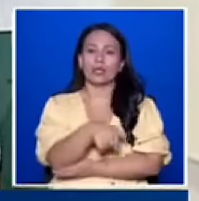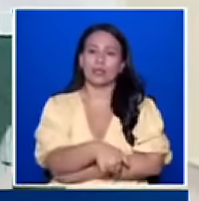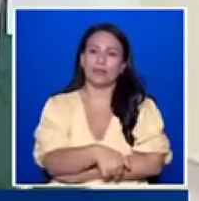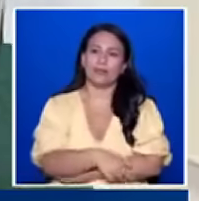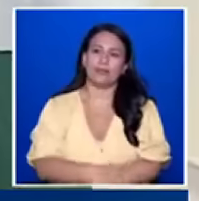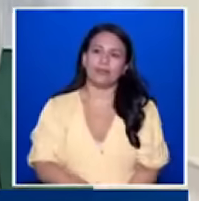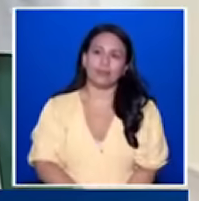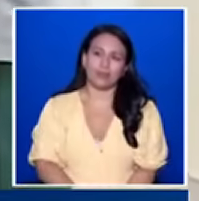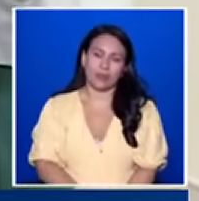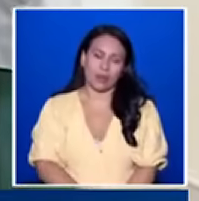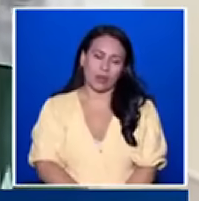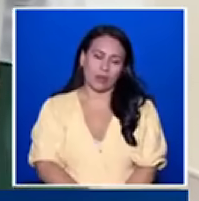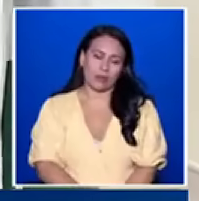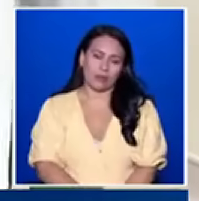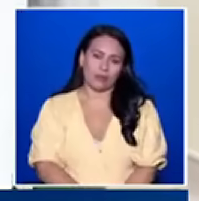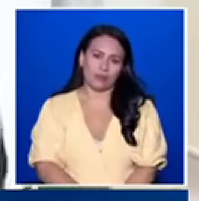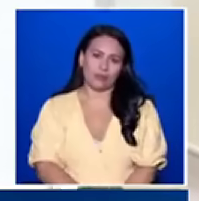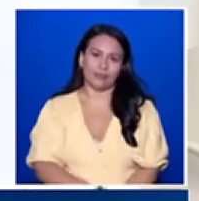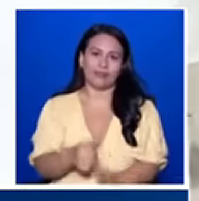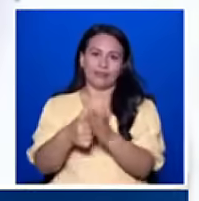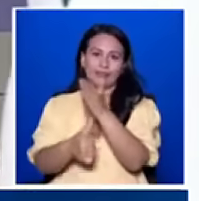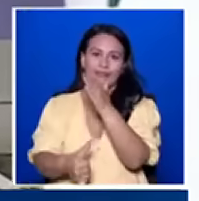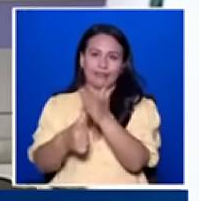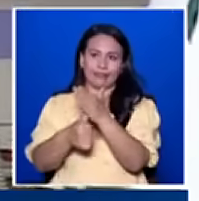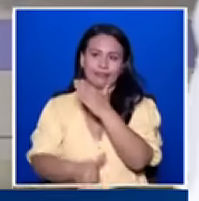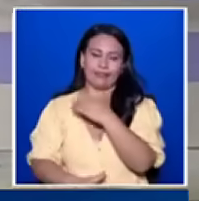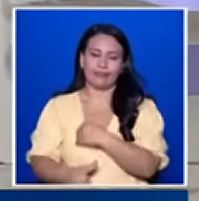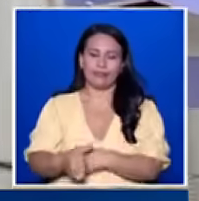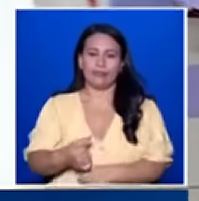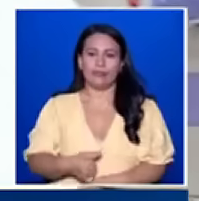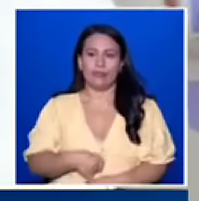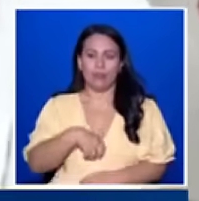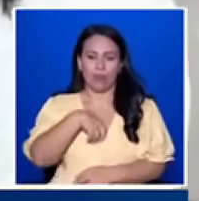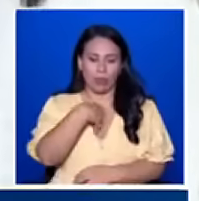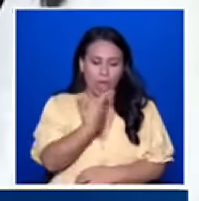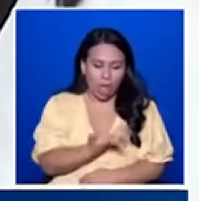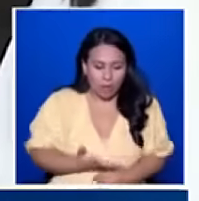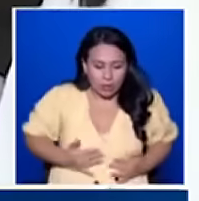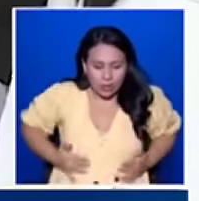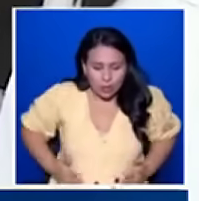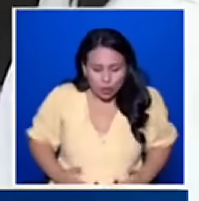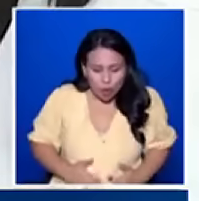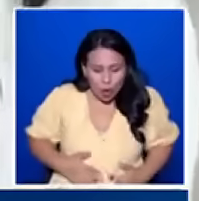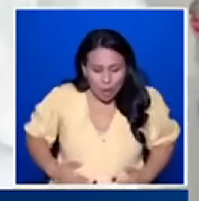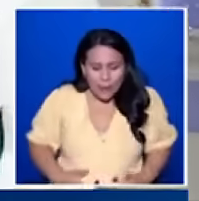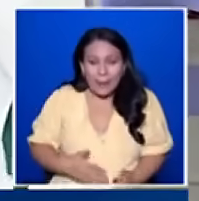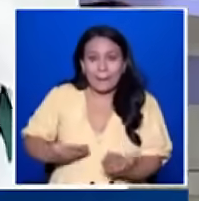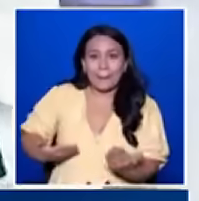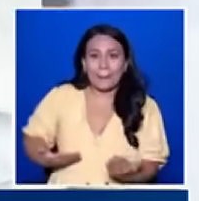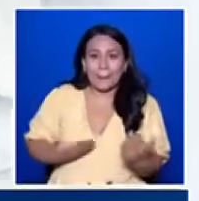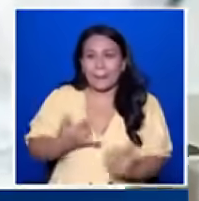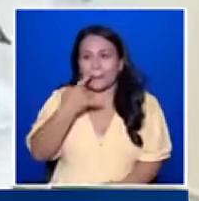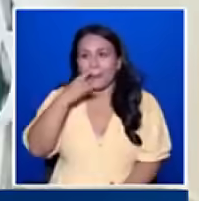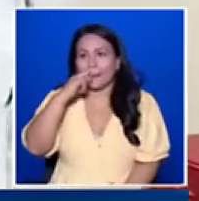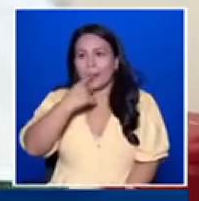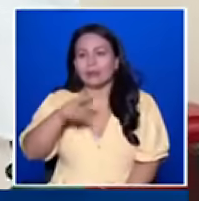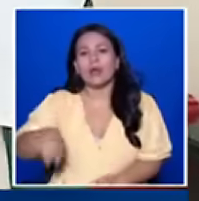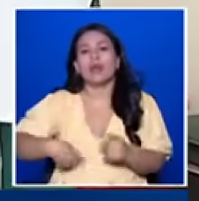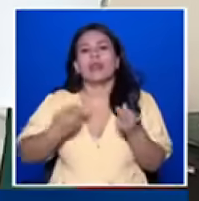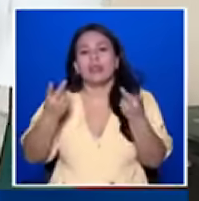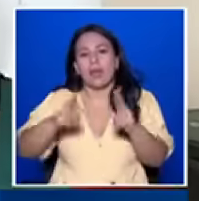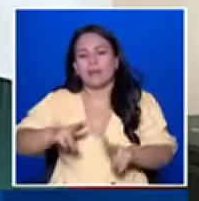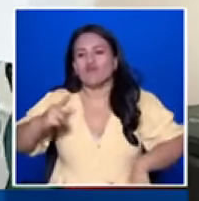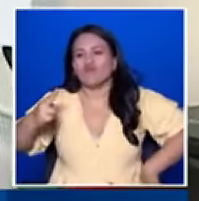La mayor cantidad de los pacientes son gastroenteritis, ¿no? Problemas de diarrea, problemas estomacales. Los segundos casos son obviamente problemas